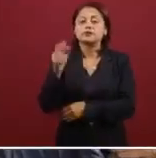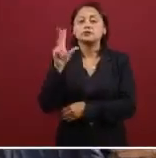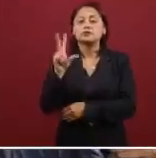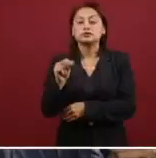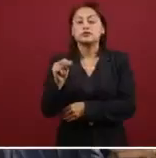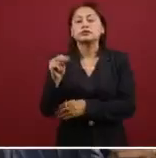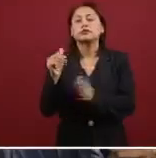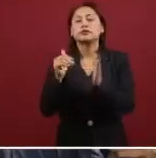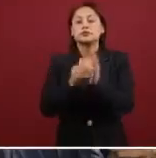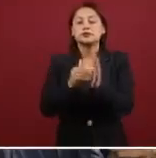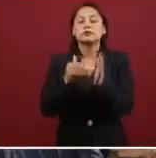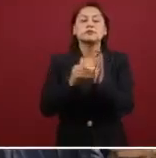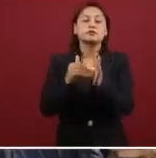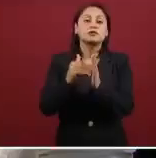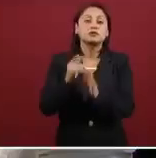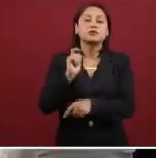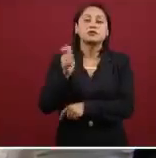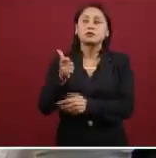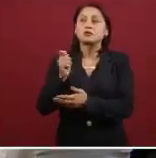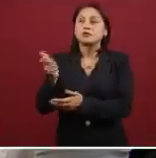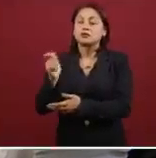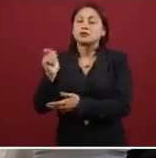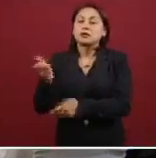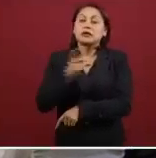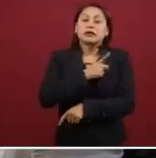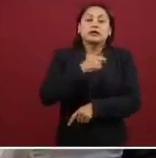867 mil millones de pesos y se deben algo así como